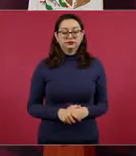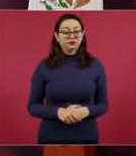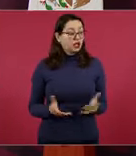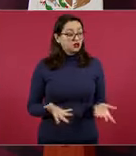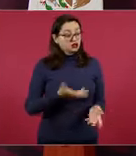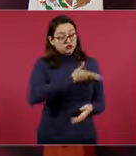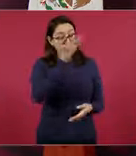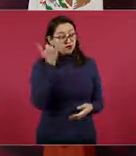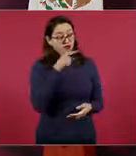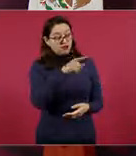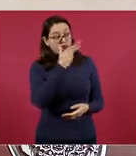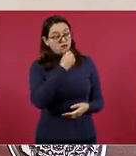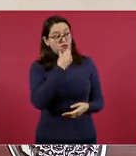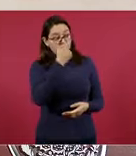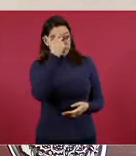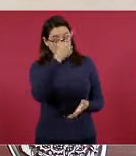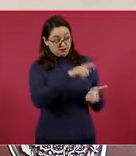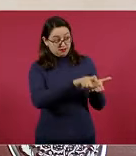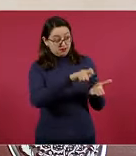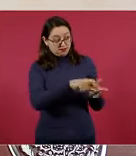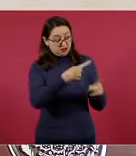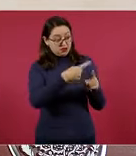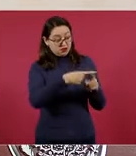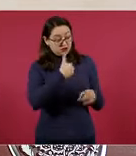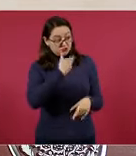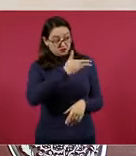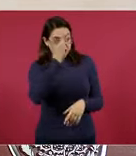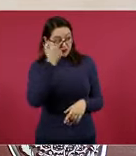yo no sabía, Jesús.